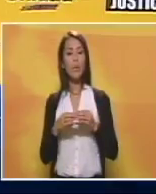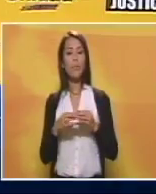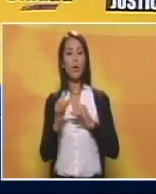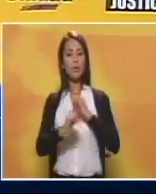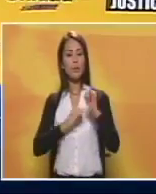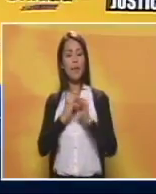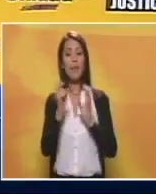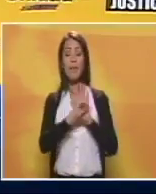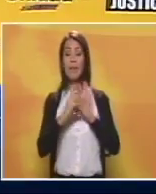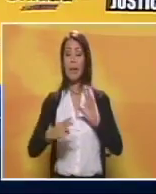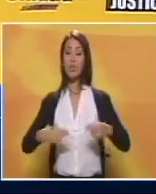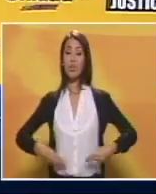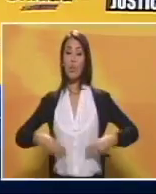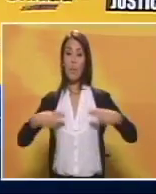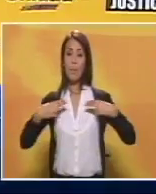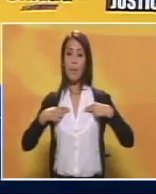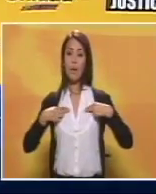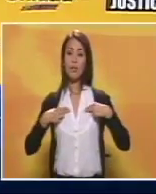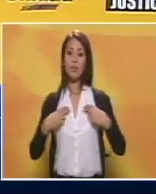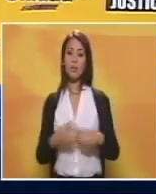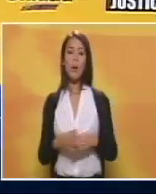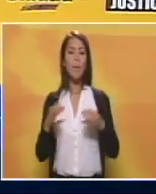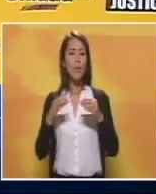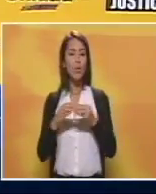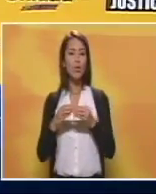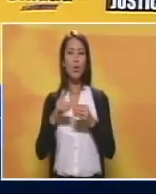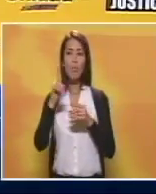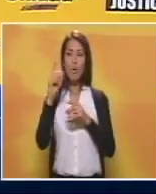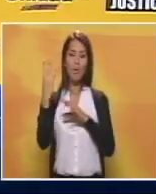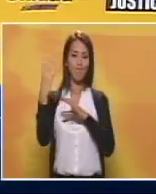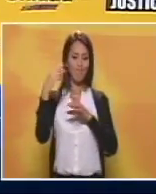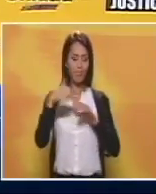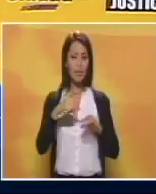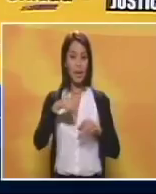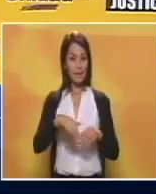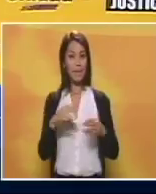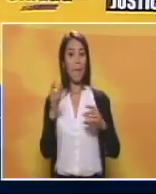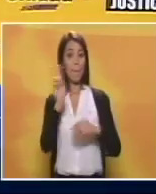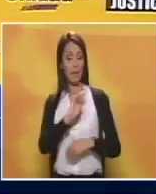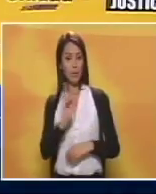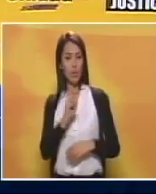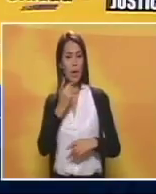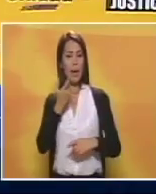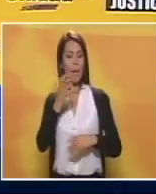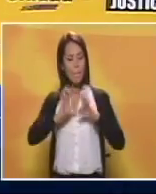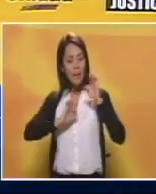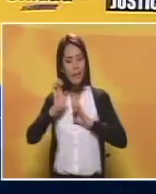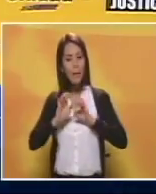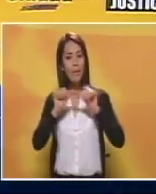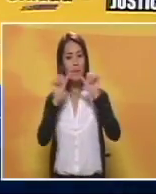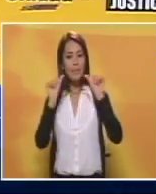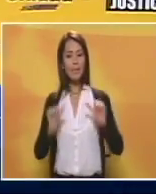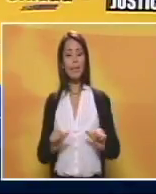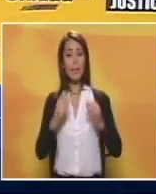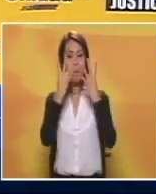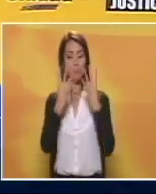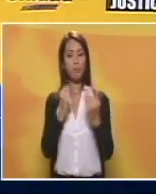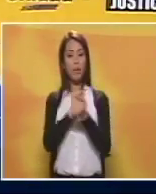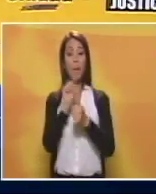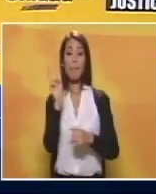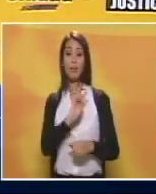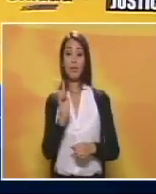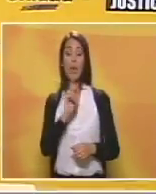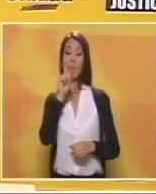de Derechos Humanos para que envíe una delegación al país a fin de que evalúe el sistema carcelario venezolano, y